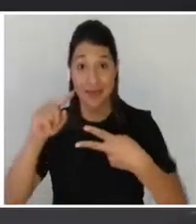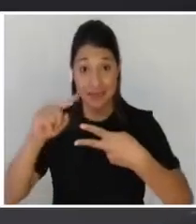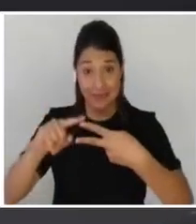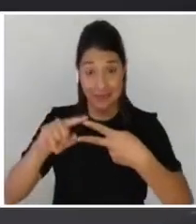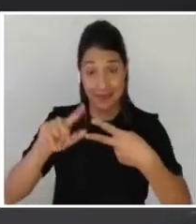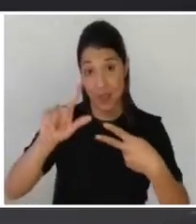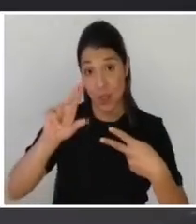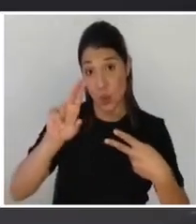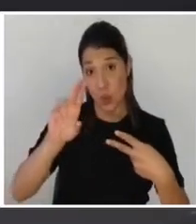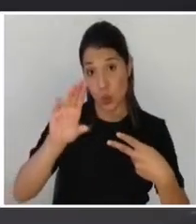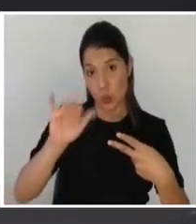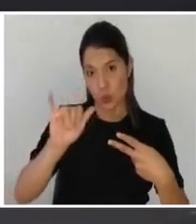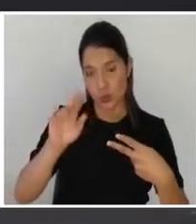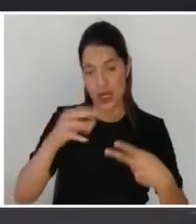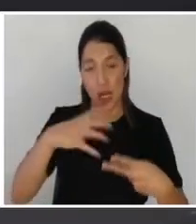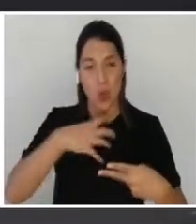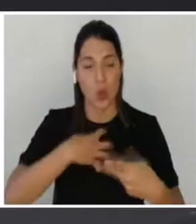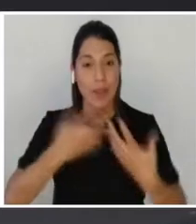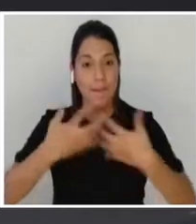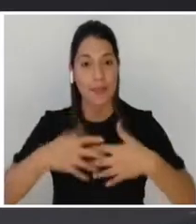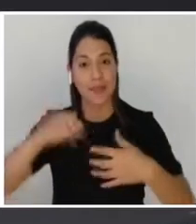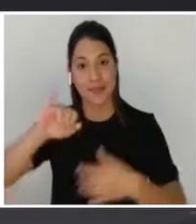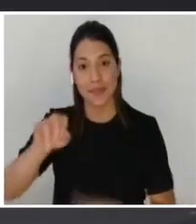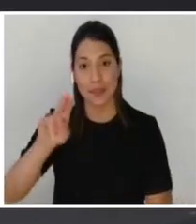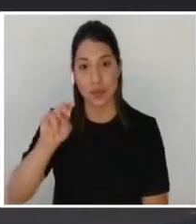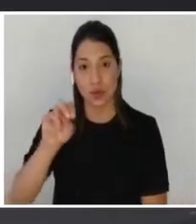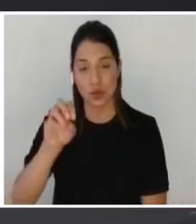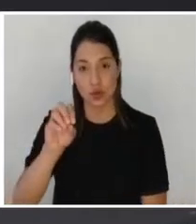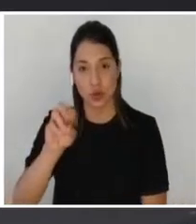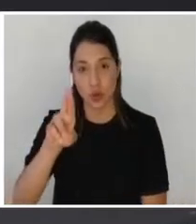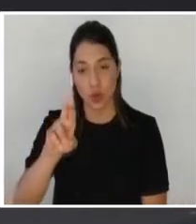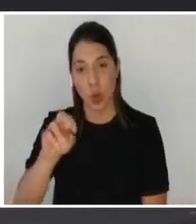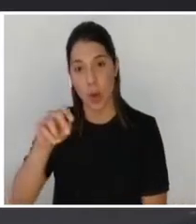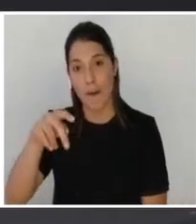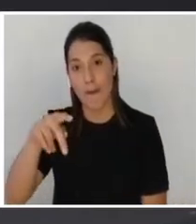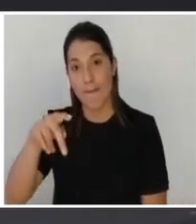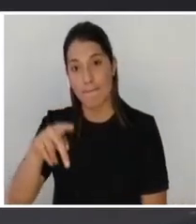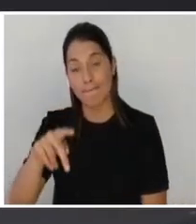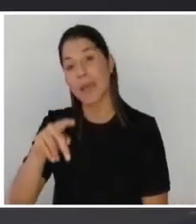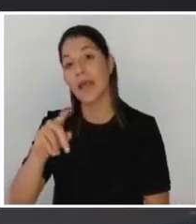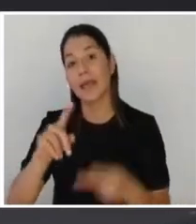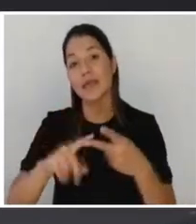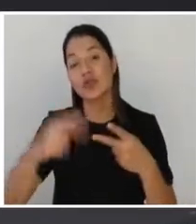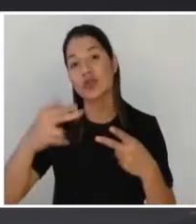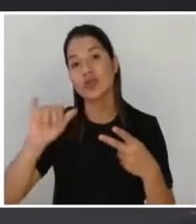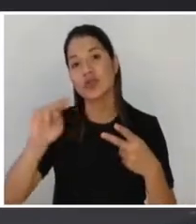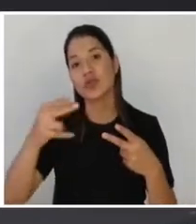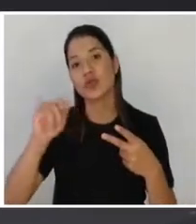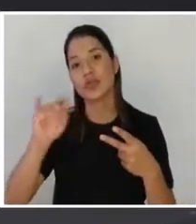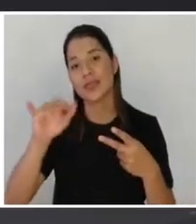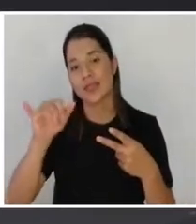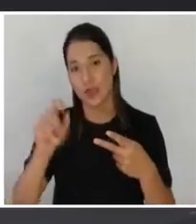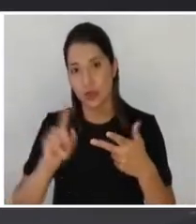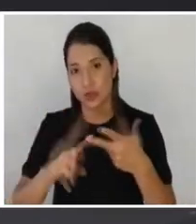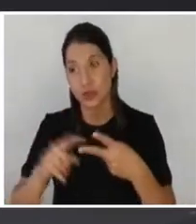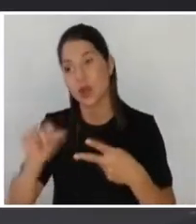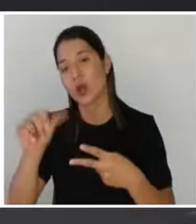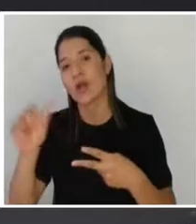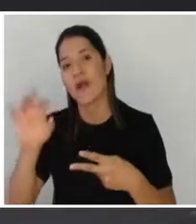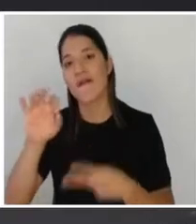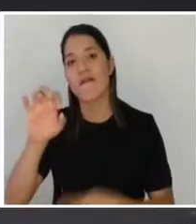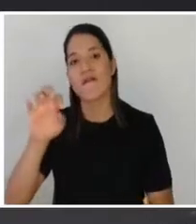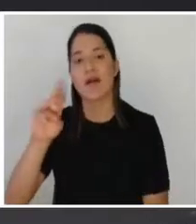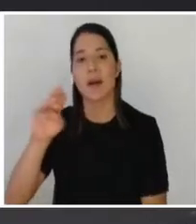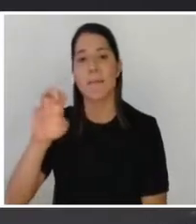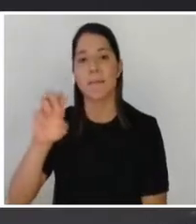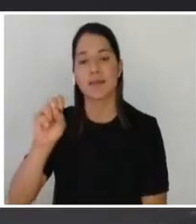propietaria de Junior PymeCR y Chunchiticos Lucy, y Viviana es la propietaria de Ferment Topics. Estábamos conversando con ellas cómo